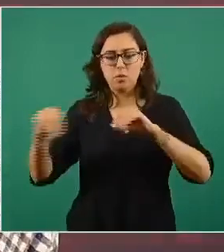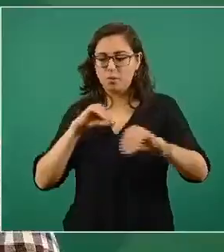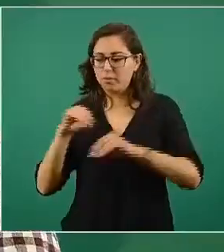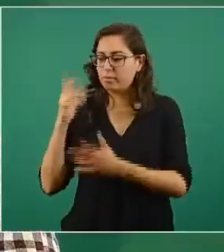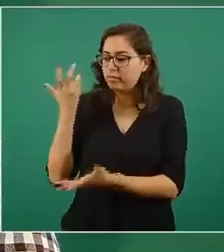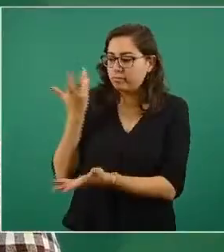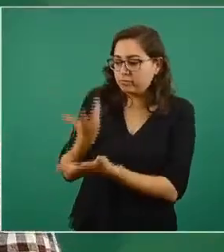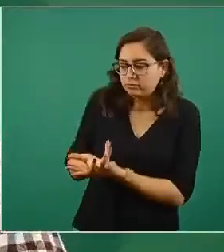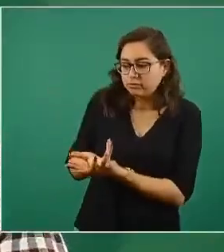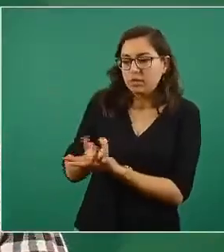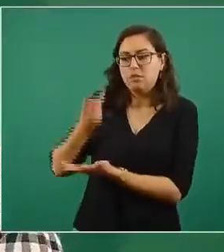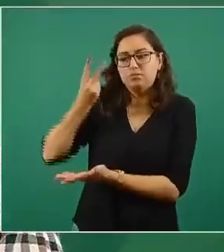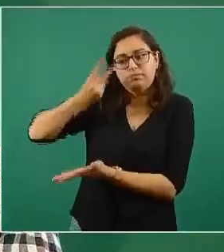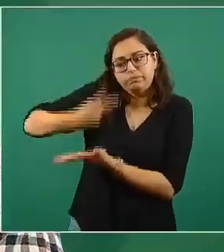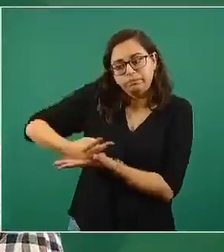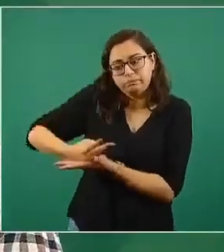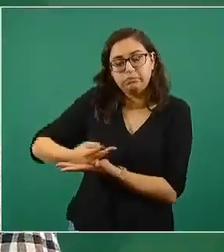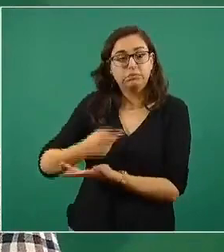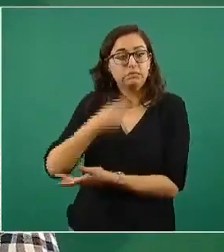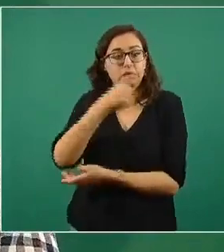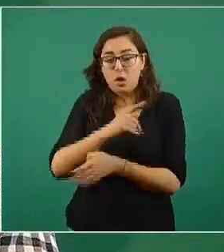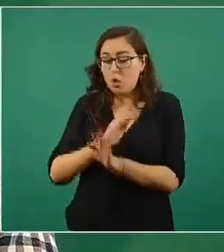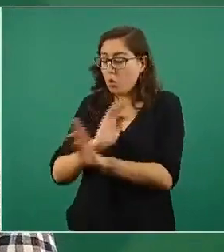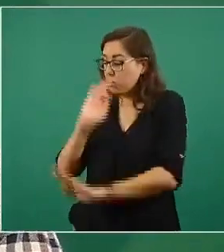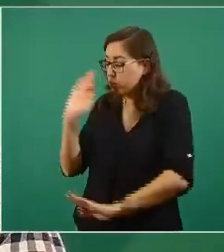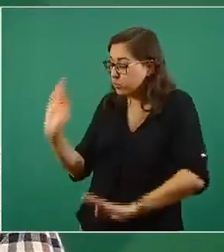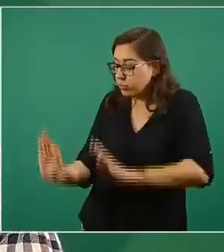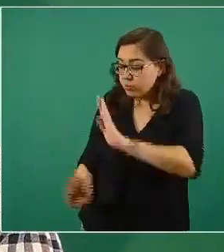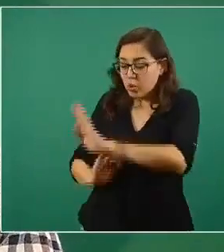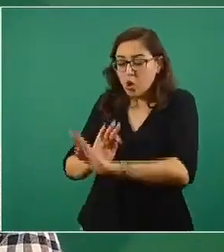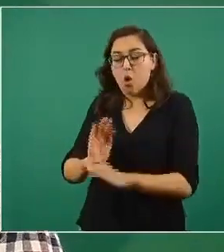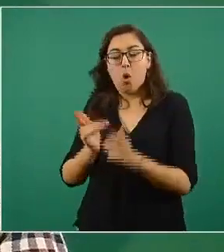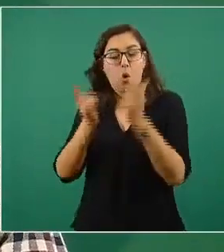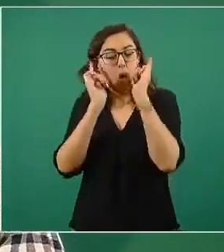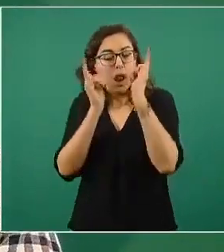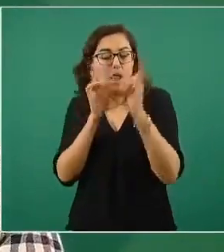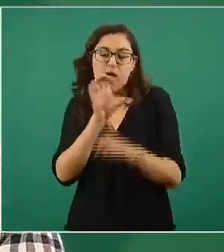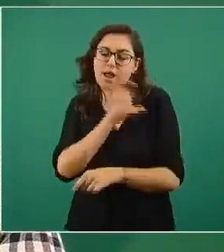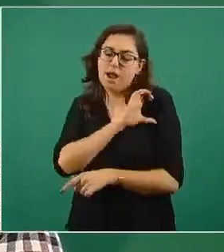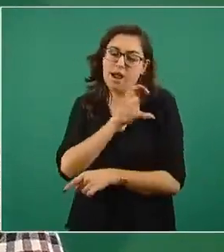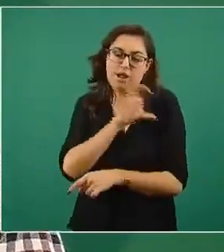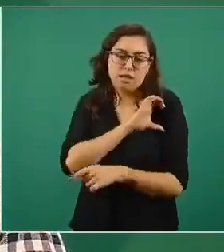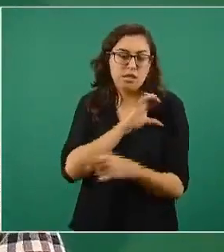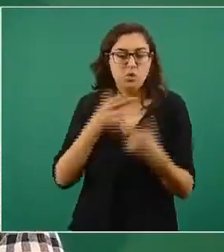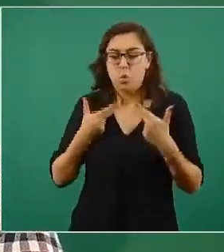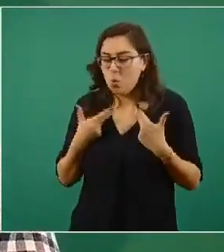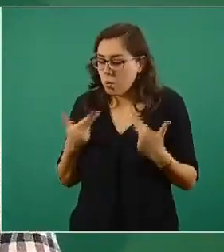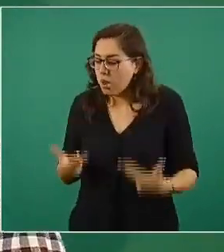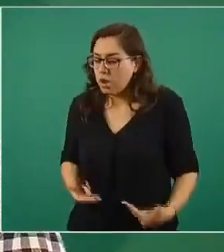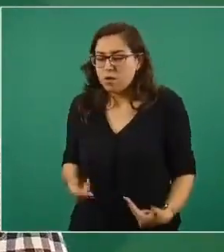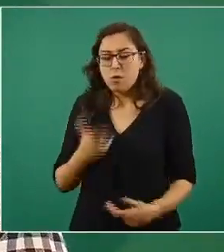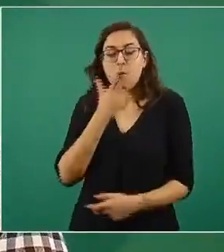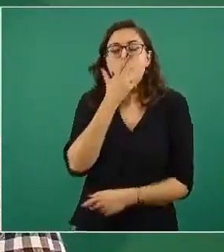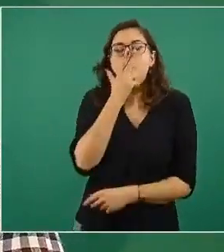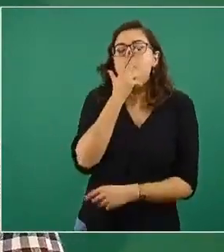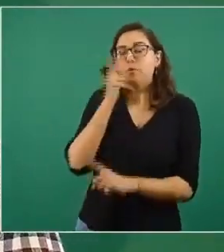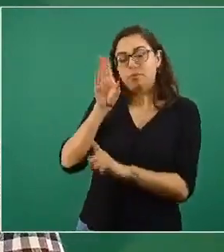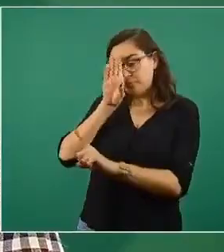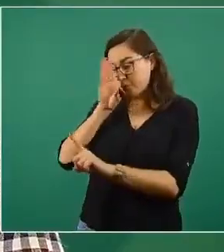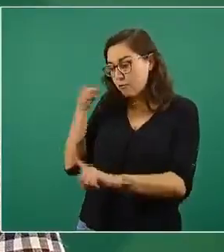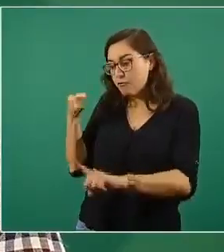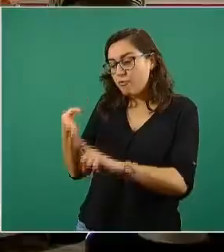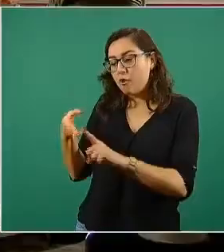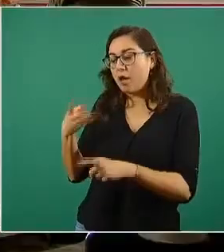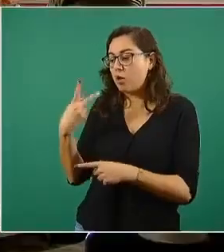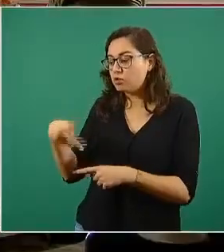algún grado de cuidados, ojalá los cuidados más humanitarios, más cariñosos, más enfocados al